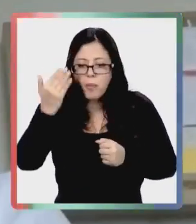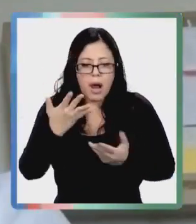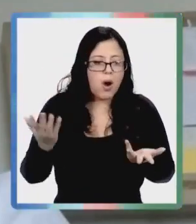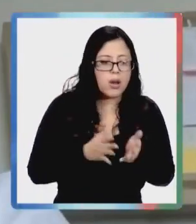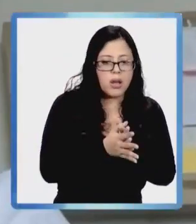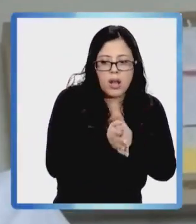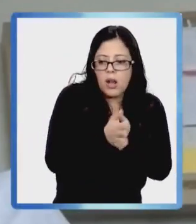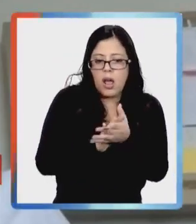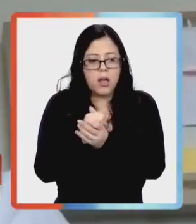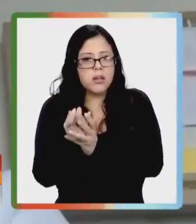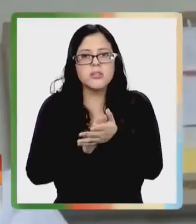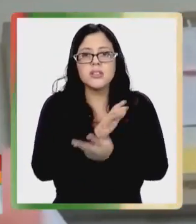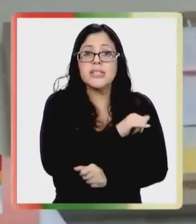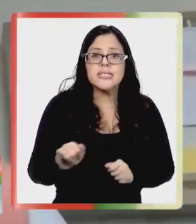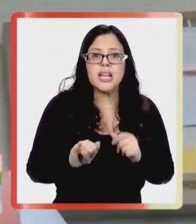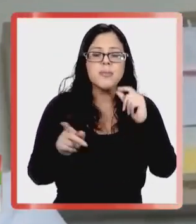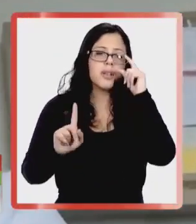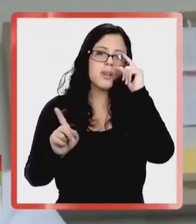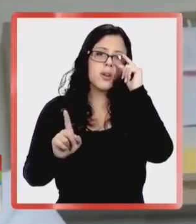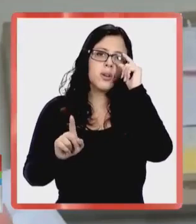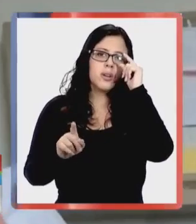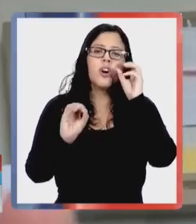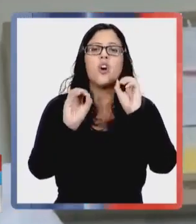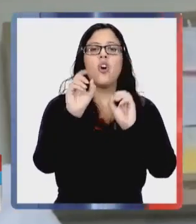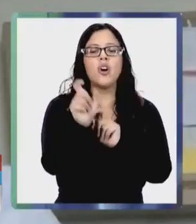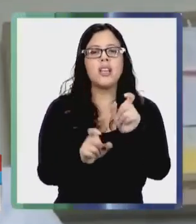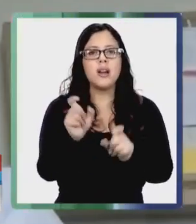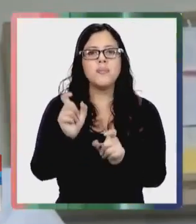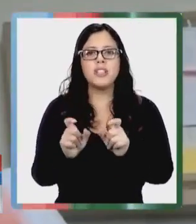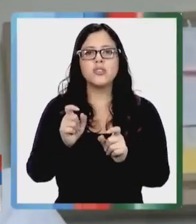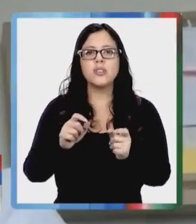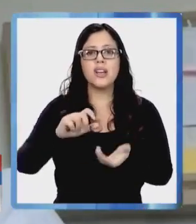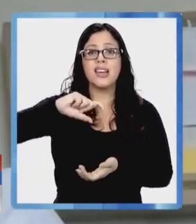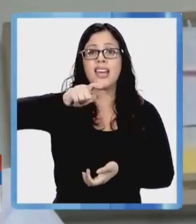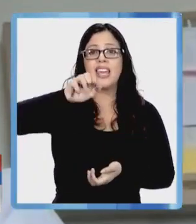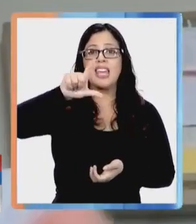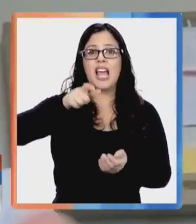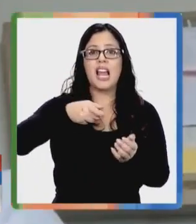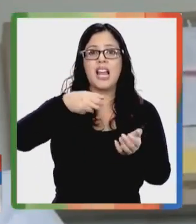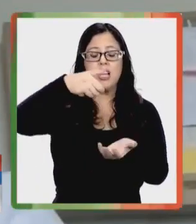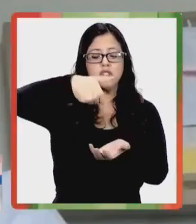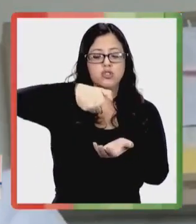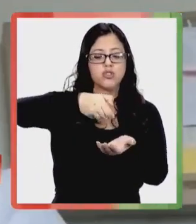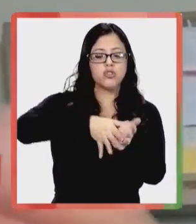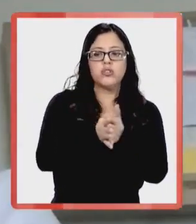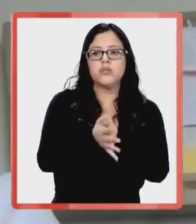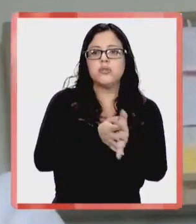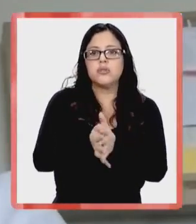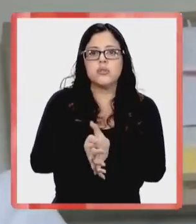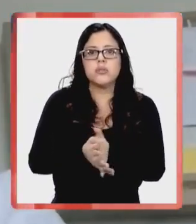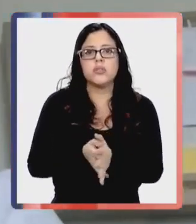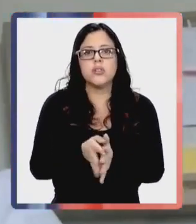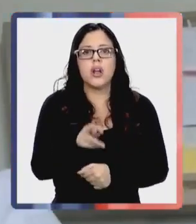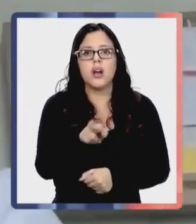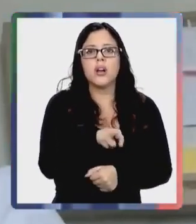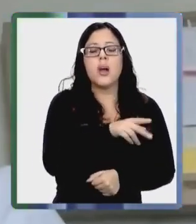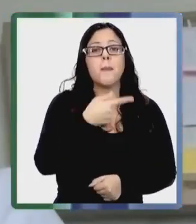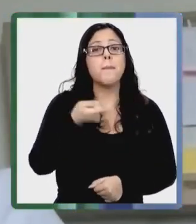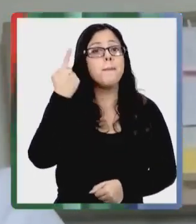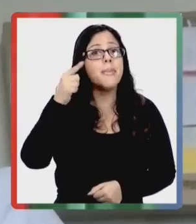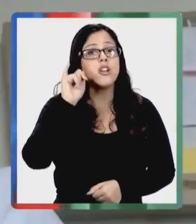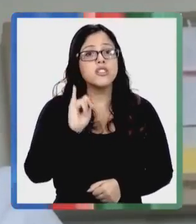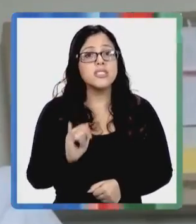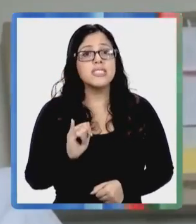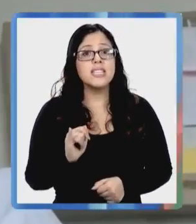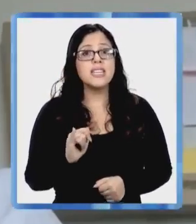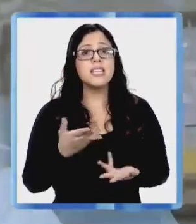con una botellita de agua lavándonos las manos a cada rato, o esas personas que todavía andan con este alcohol gel y se empeturan las manos a cada rato, pero sí tener